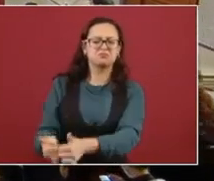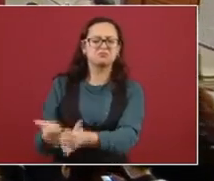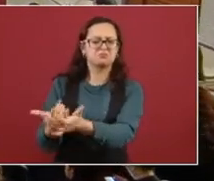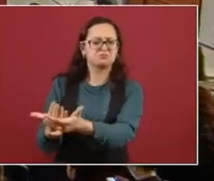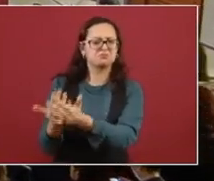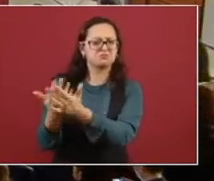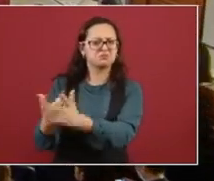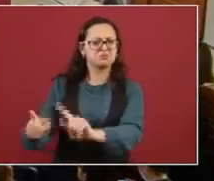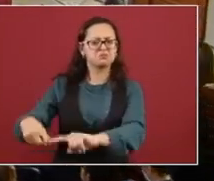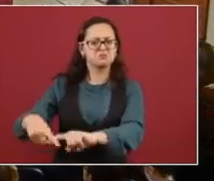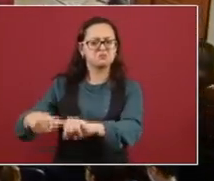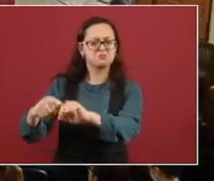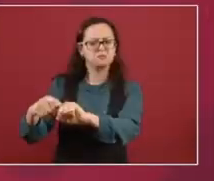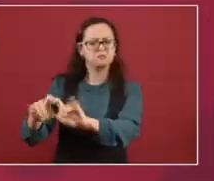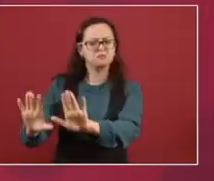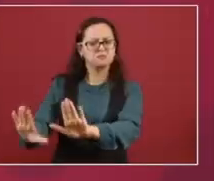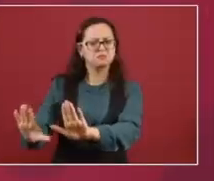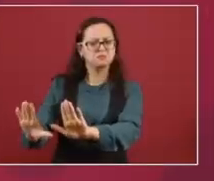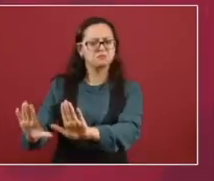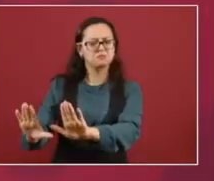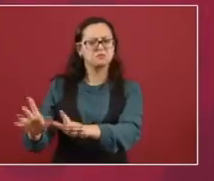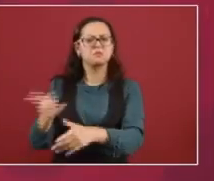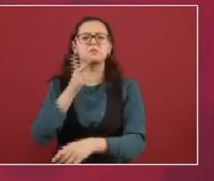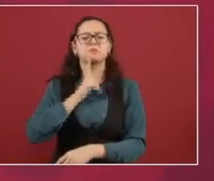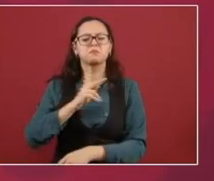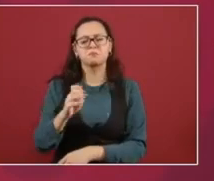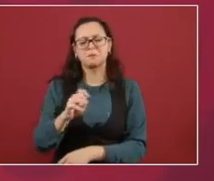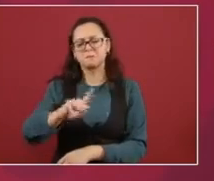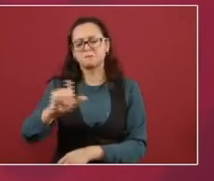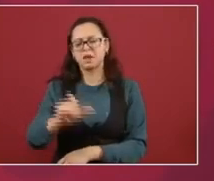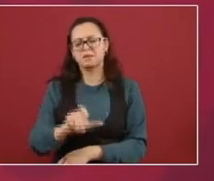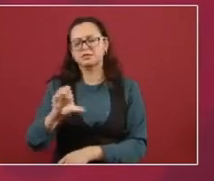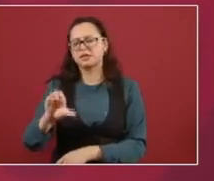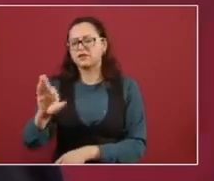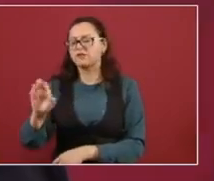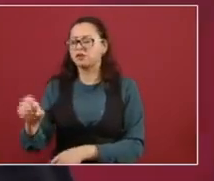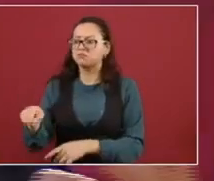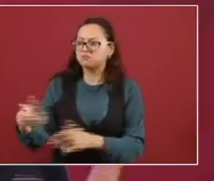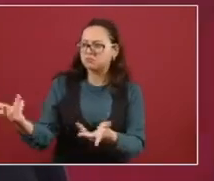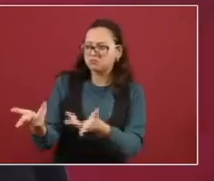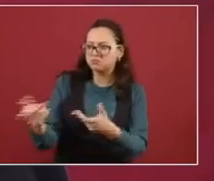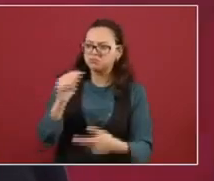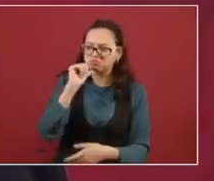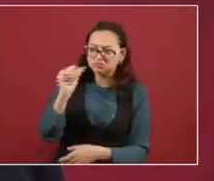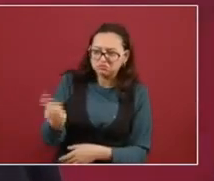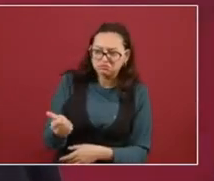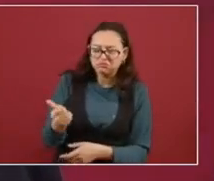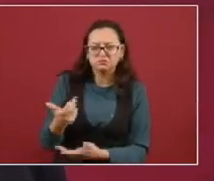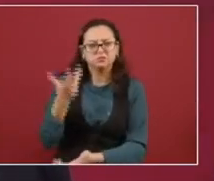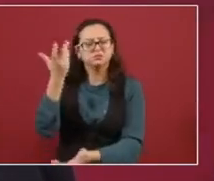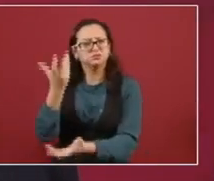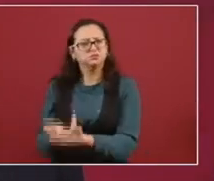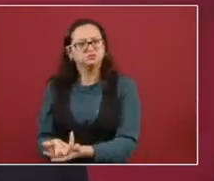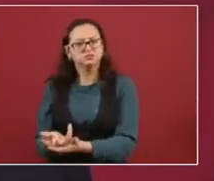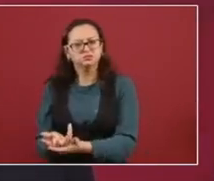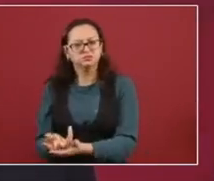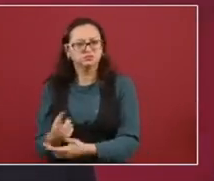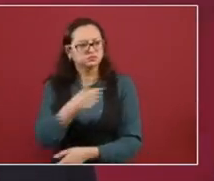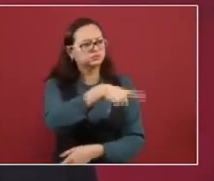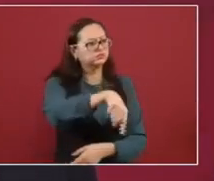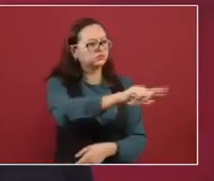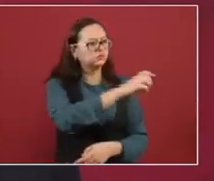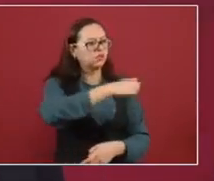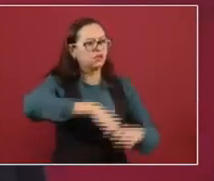los trabajadores de Pemex, los trabajadores de la Comisión Federal de Electricidad. Entonces, ahora, con esos